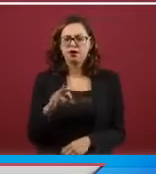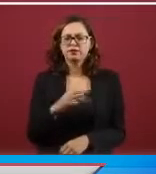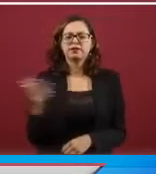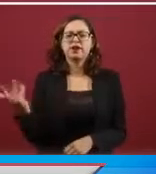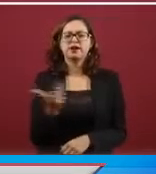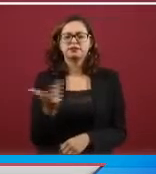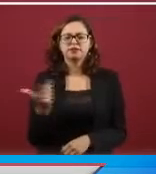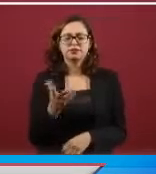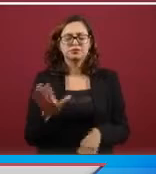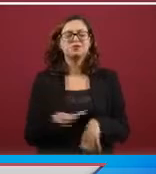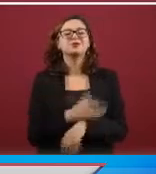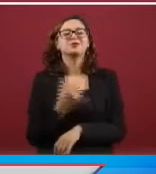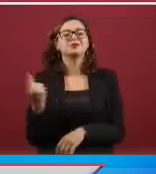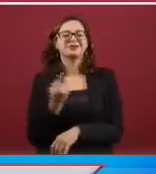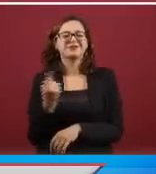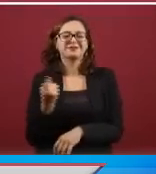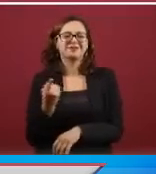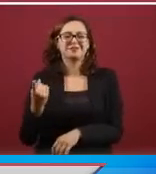la fórmula